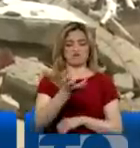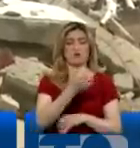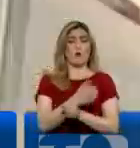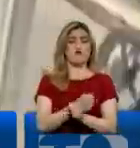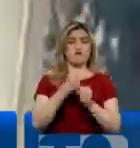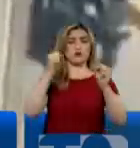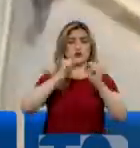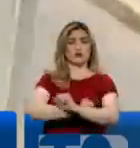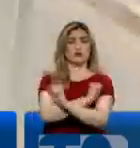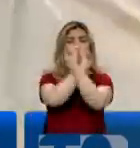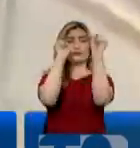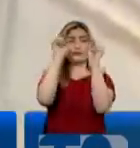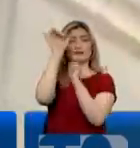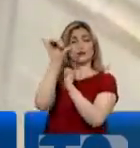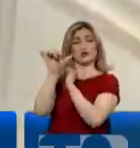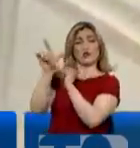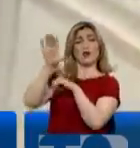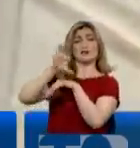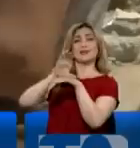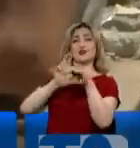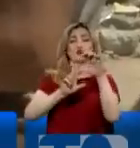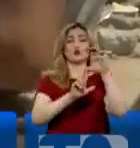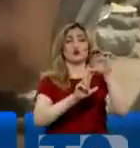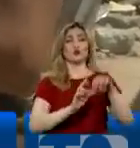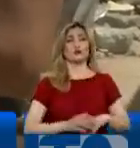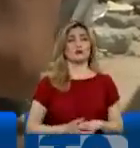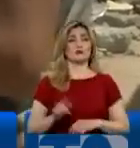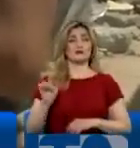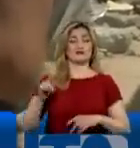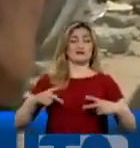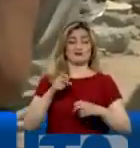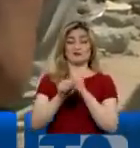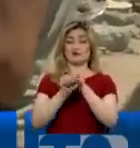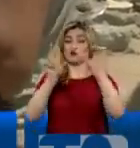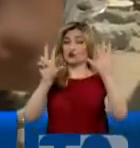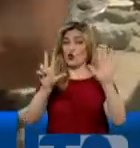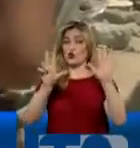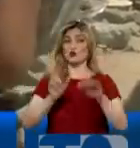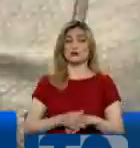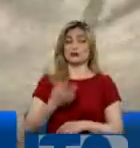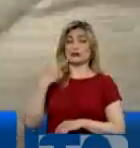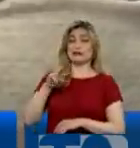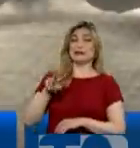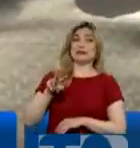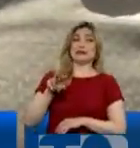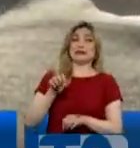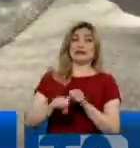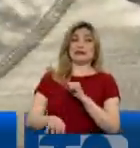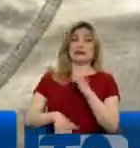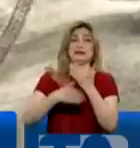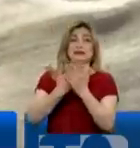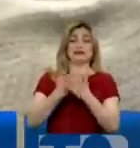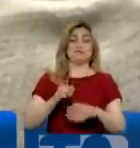explosión ocurrida la mañana del sábado en el centro de cumbayá marco vivió allí durante ocho años hoy ve desde lejos como todo quedó en escombros